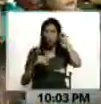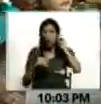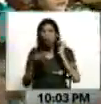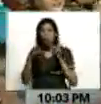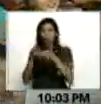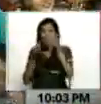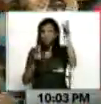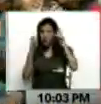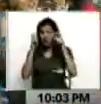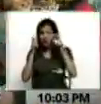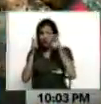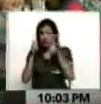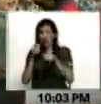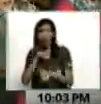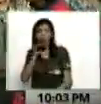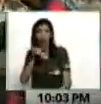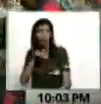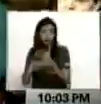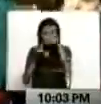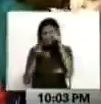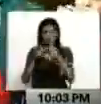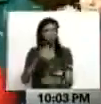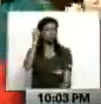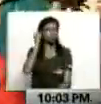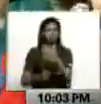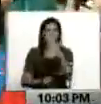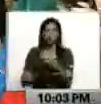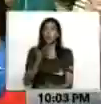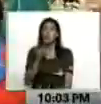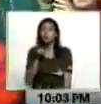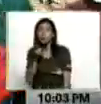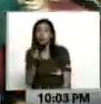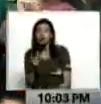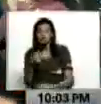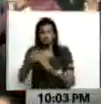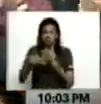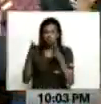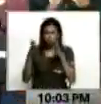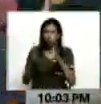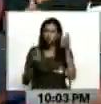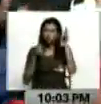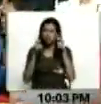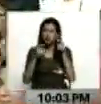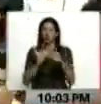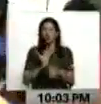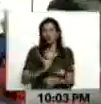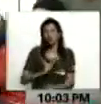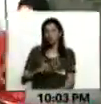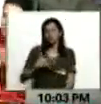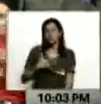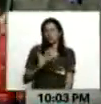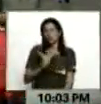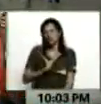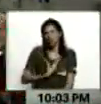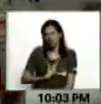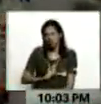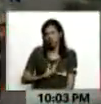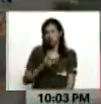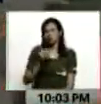de Chávez no se habla mal de la Revolución si usted está desmoralizado